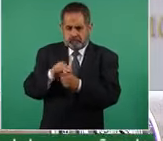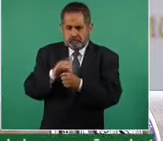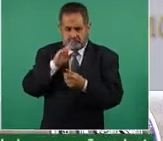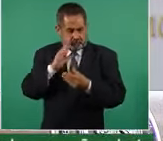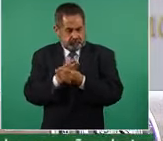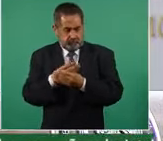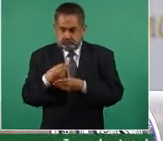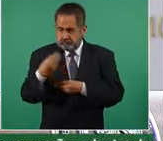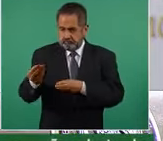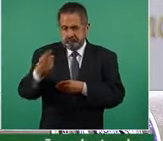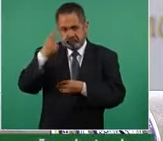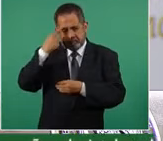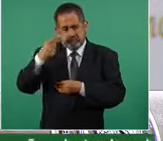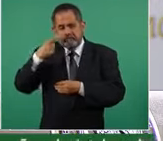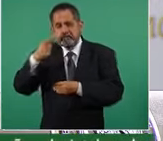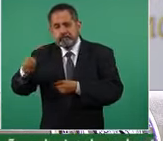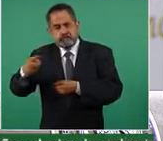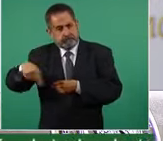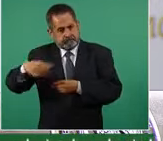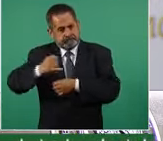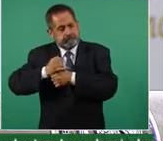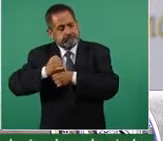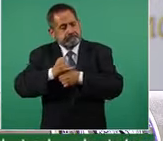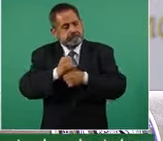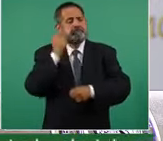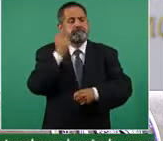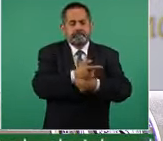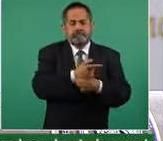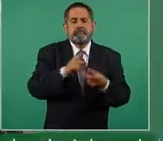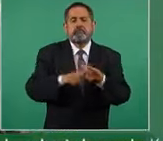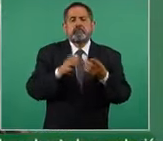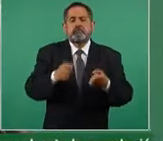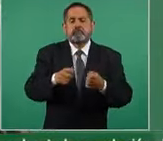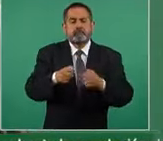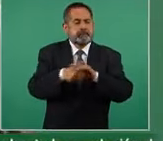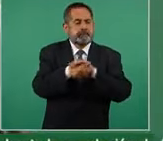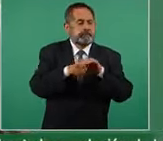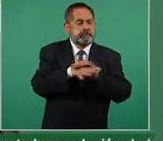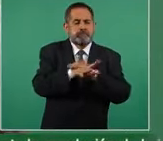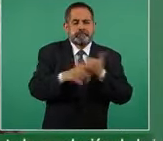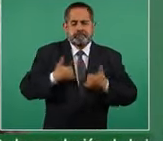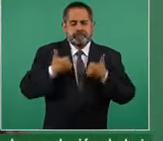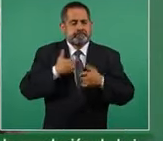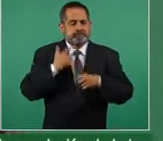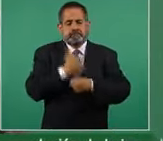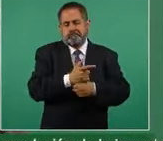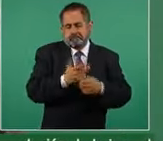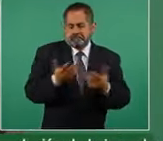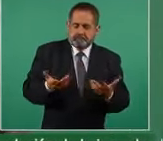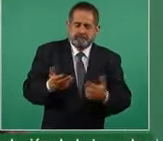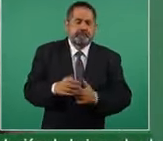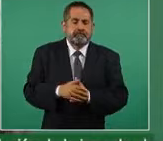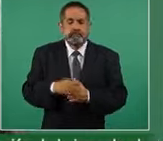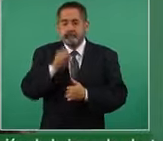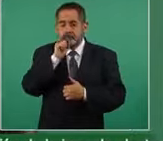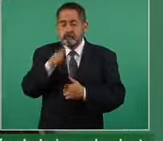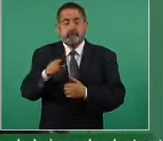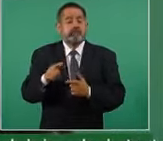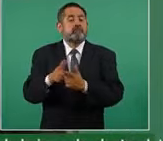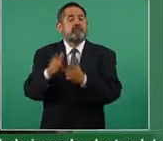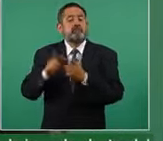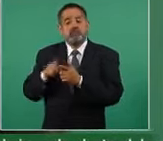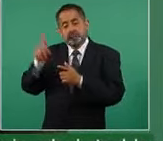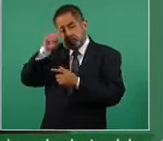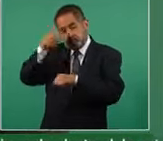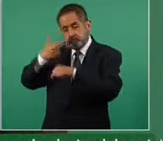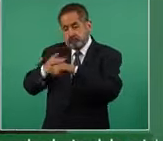de saber dónde están los jóvenes de Ayotzinapa, y también el grupo de